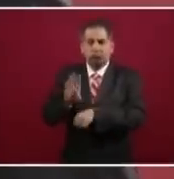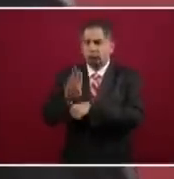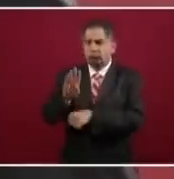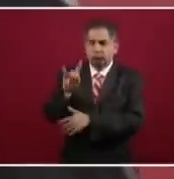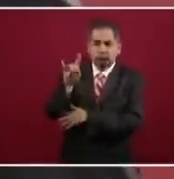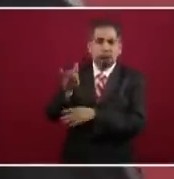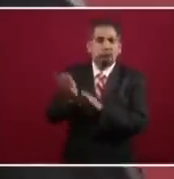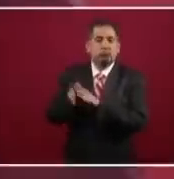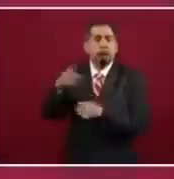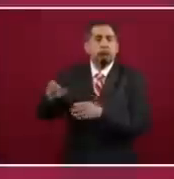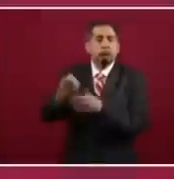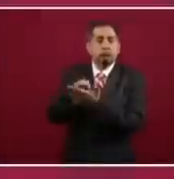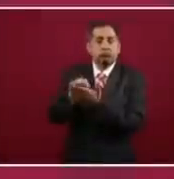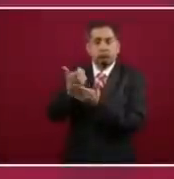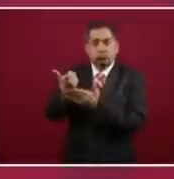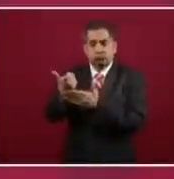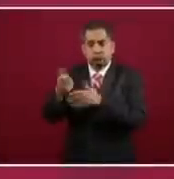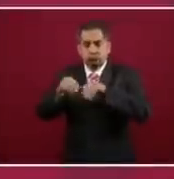economía